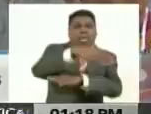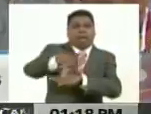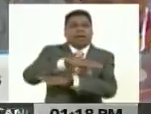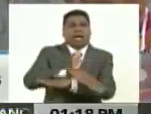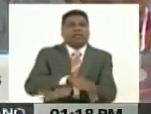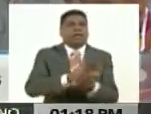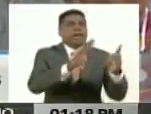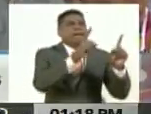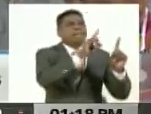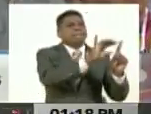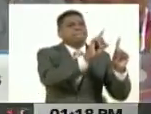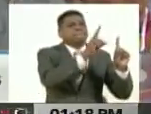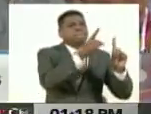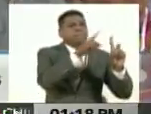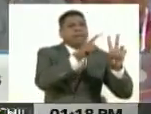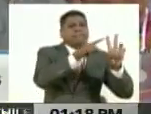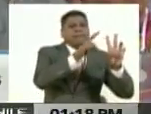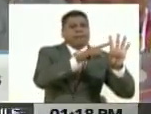de contar.